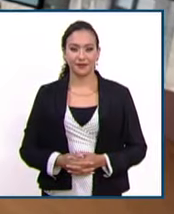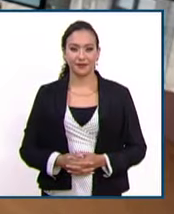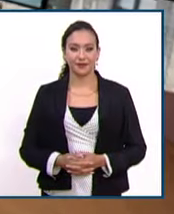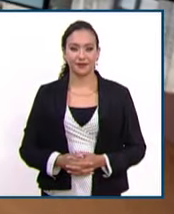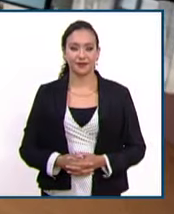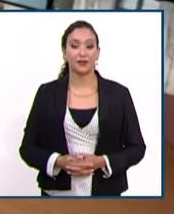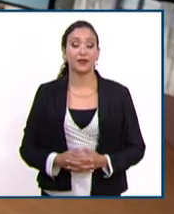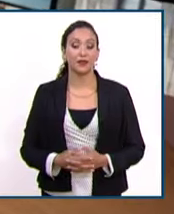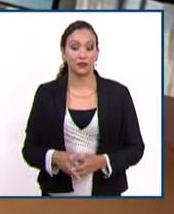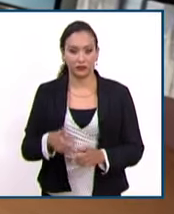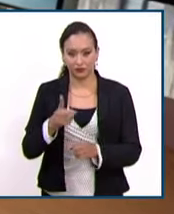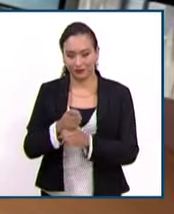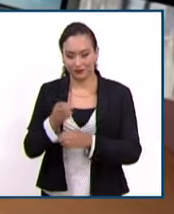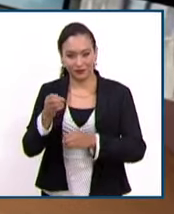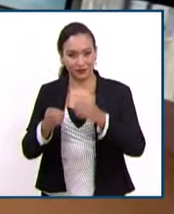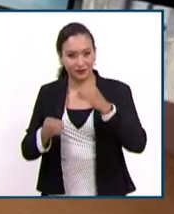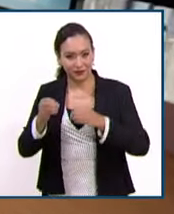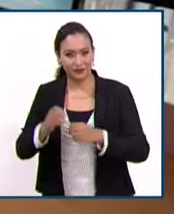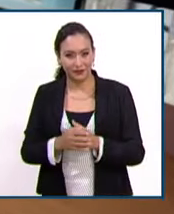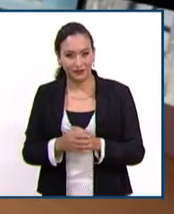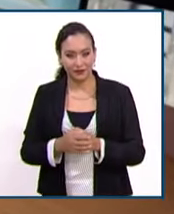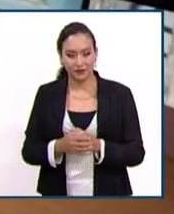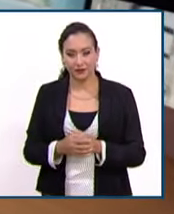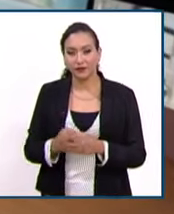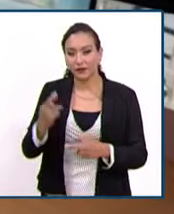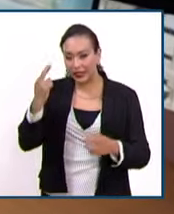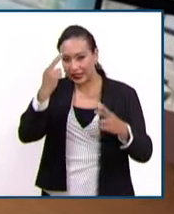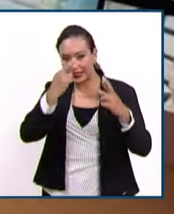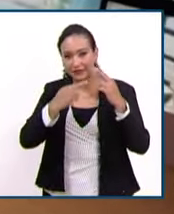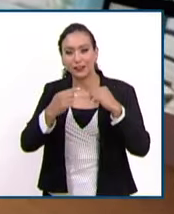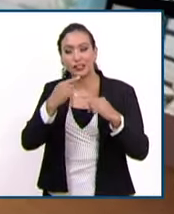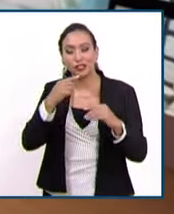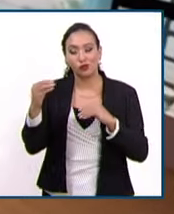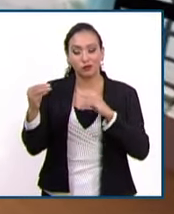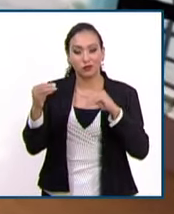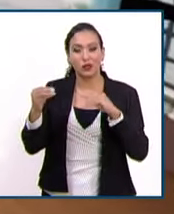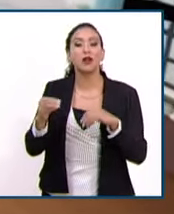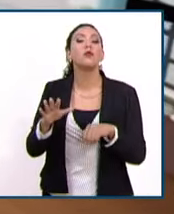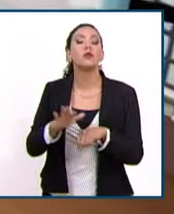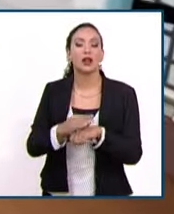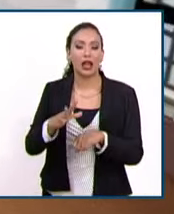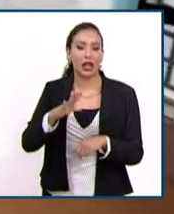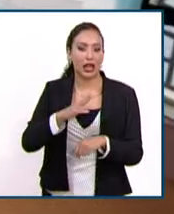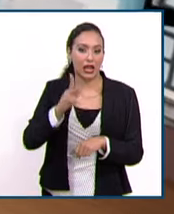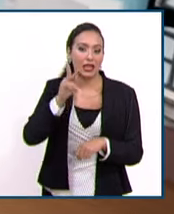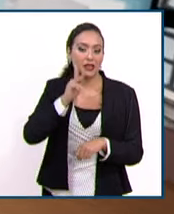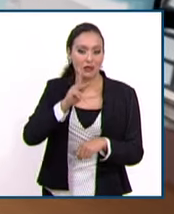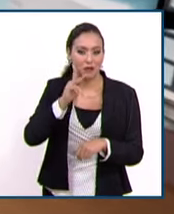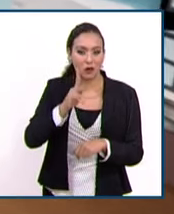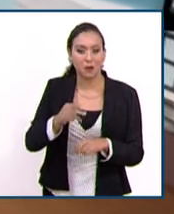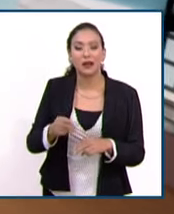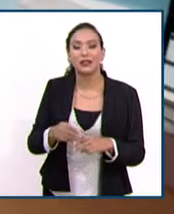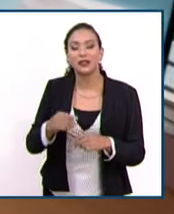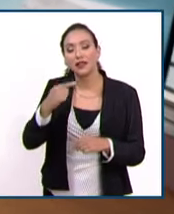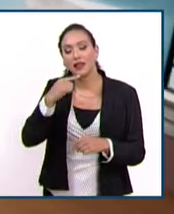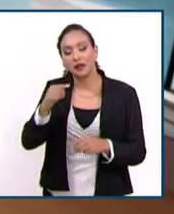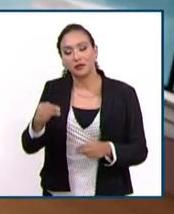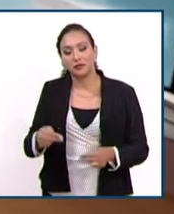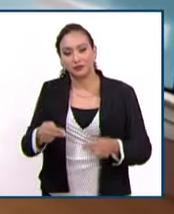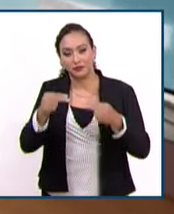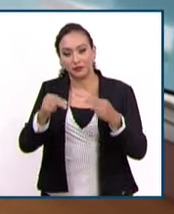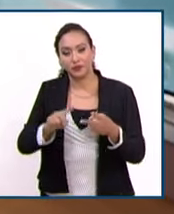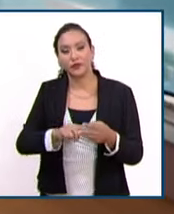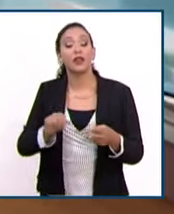La primera sala de la Corte resolvió amparos relacionados con pruebas en un juicio mercantil y la cancelación de un contrato